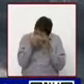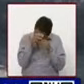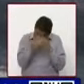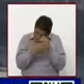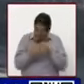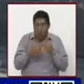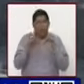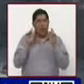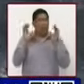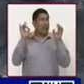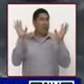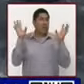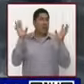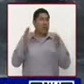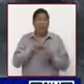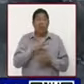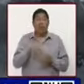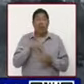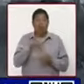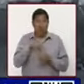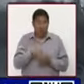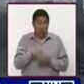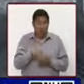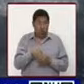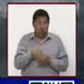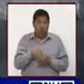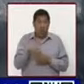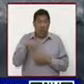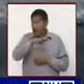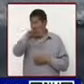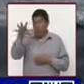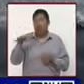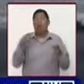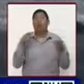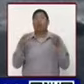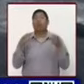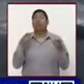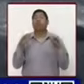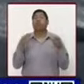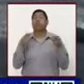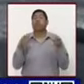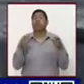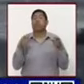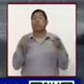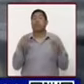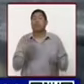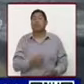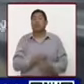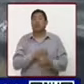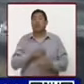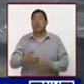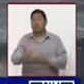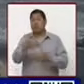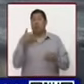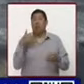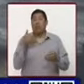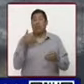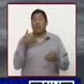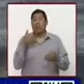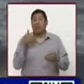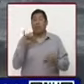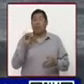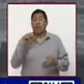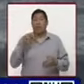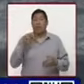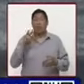lugar es tan macabro que incluso la garita de seguridad del cuartel Ingavi, en su parte posterior,